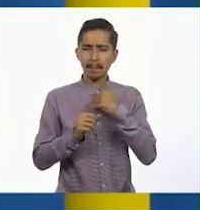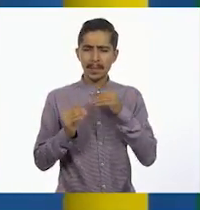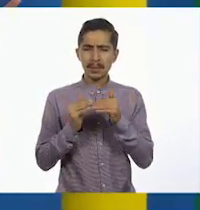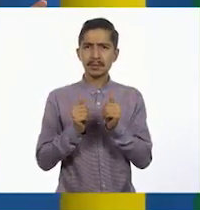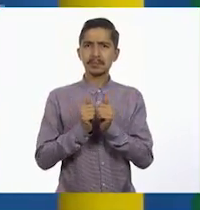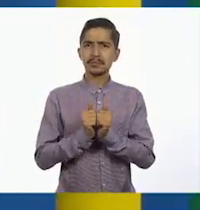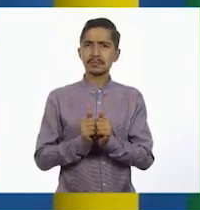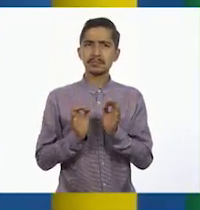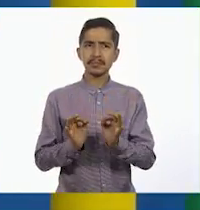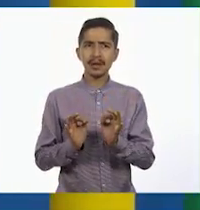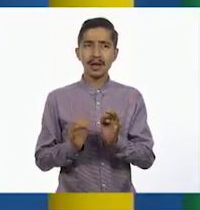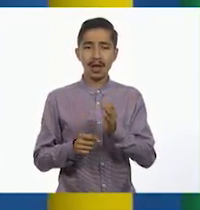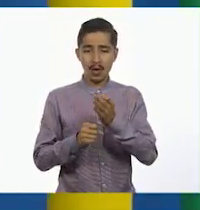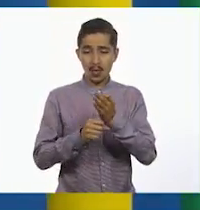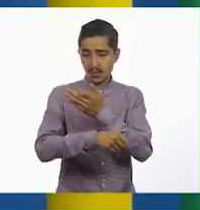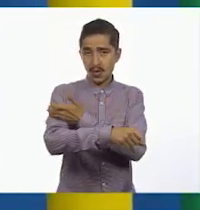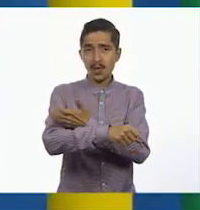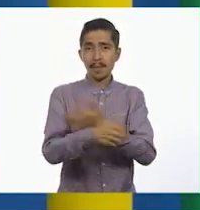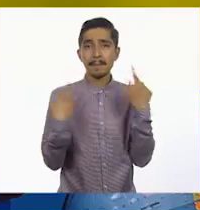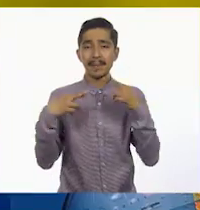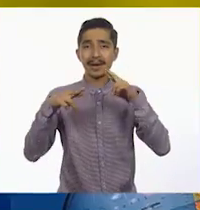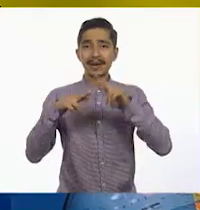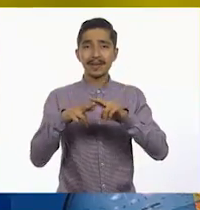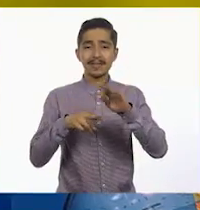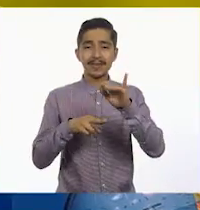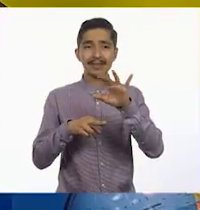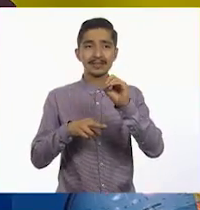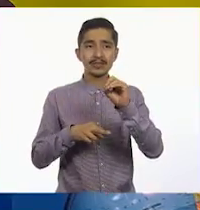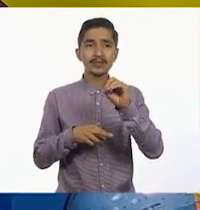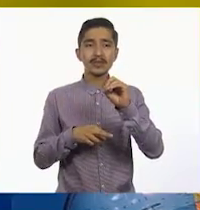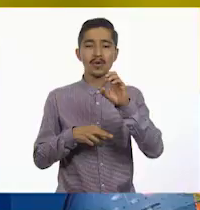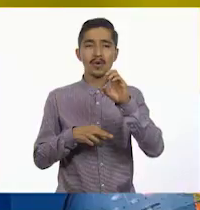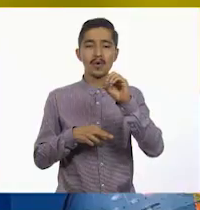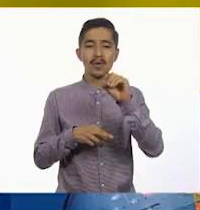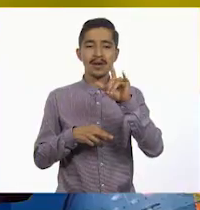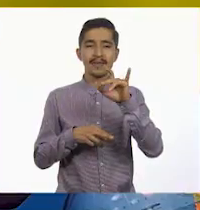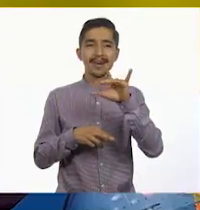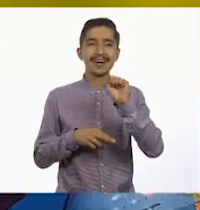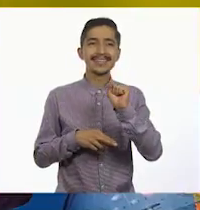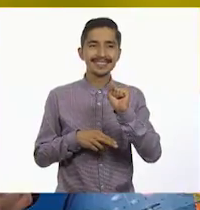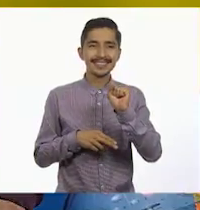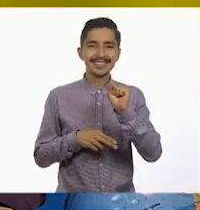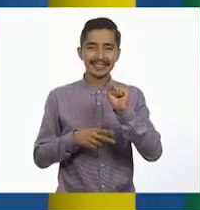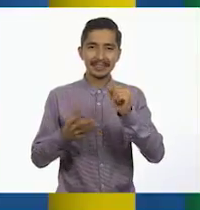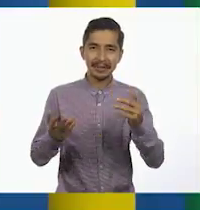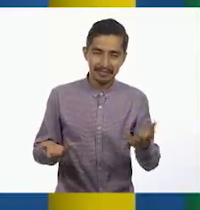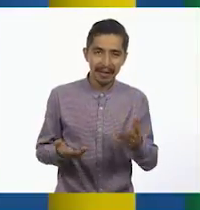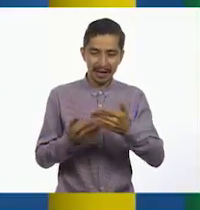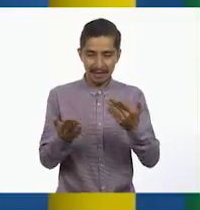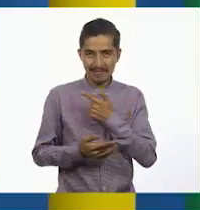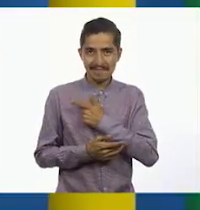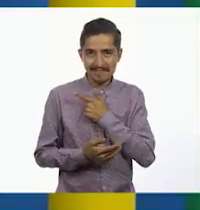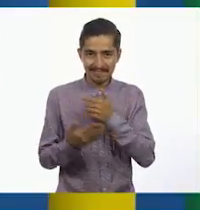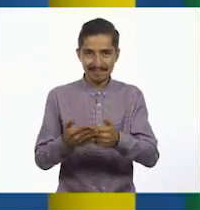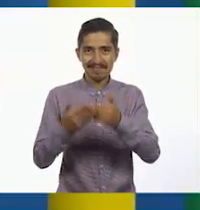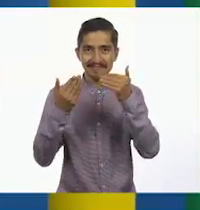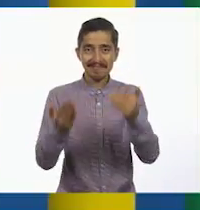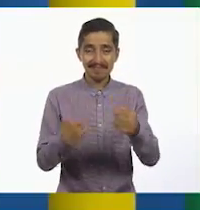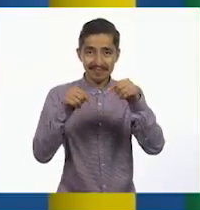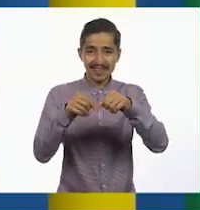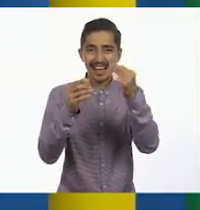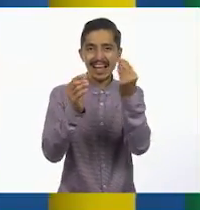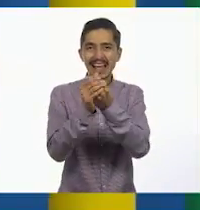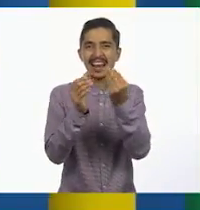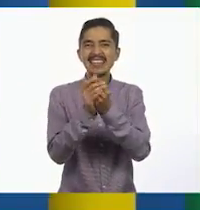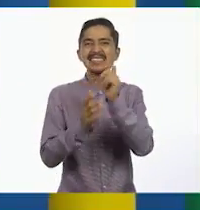hogares. Hoy nos acompaña el profesor Francisco Olivares Sánchez y vamos a tener el gusto de estar con ustedes en esta